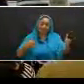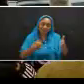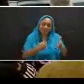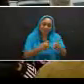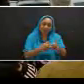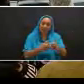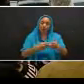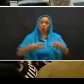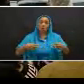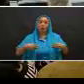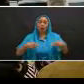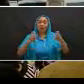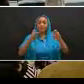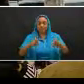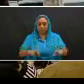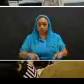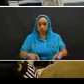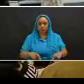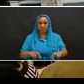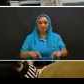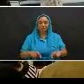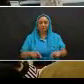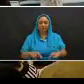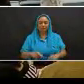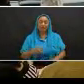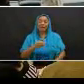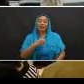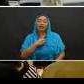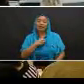Hay gente que todavía en su lugar,